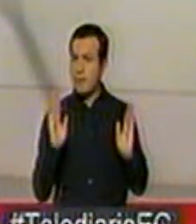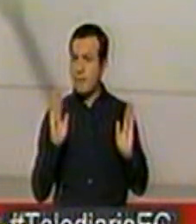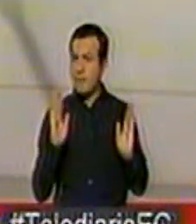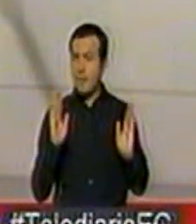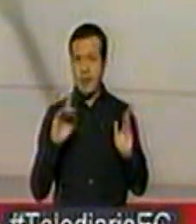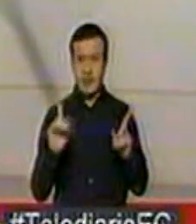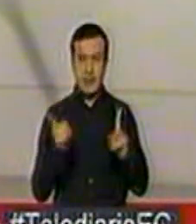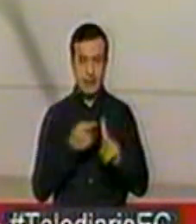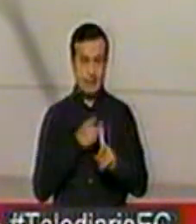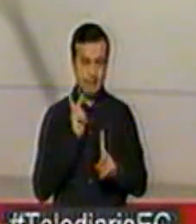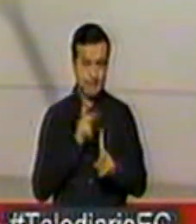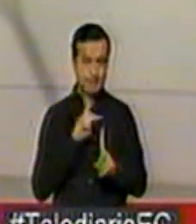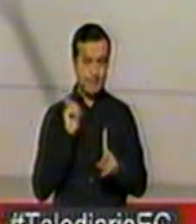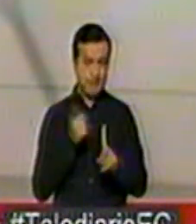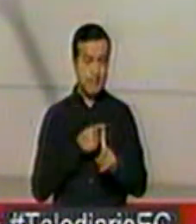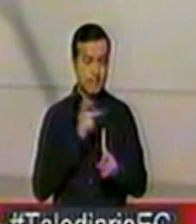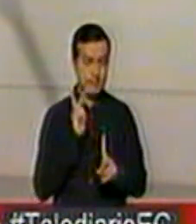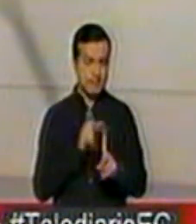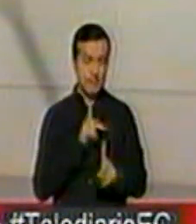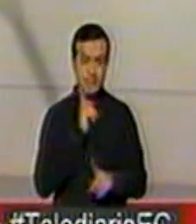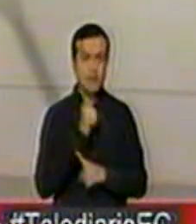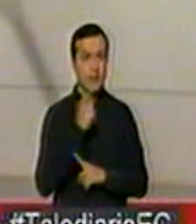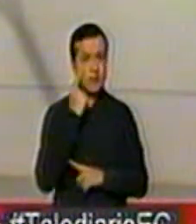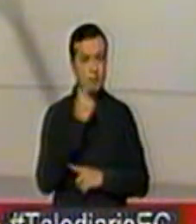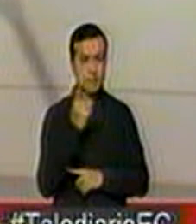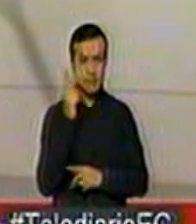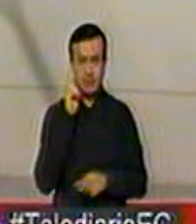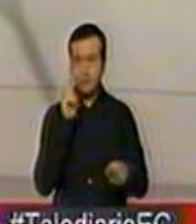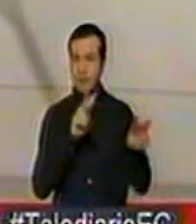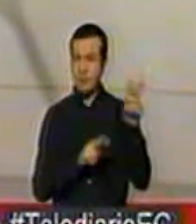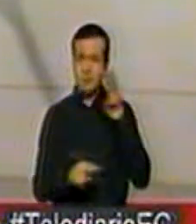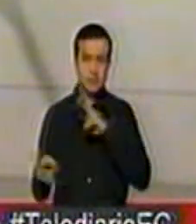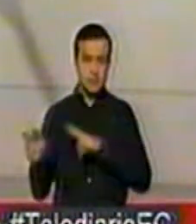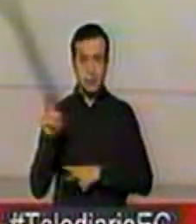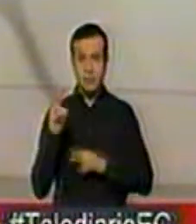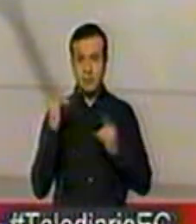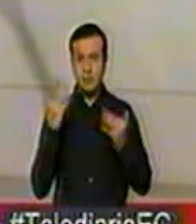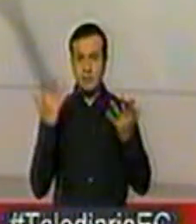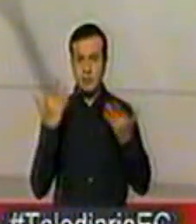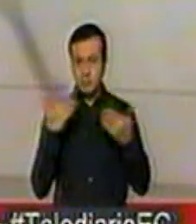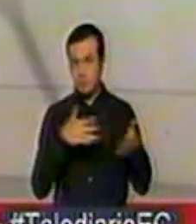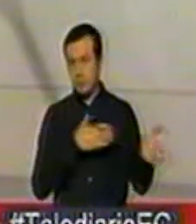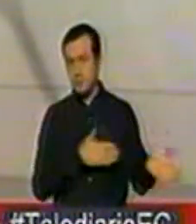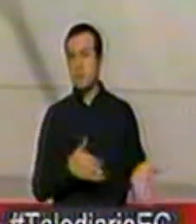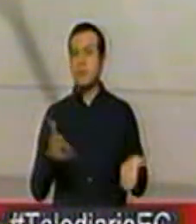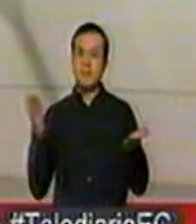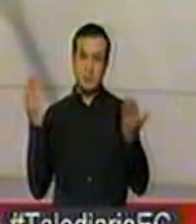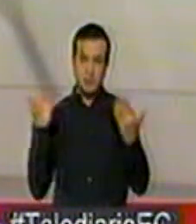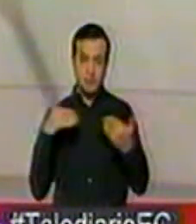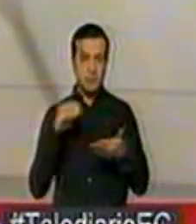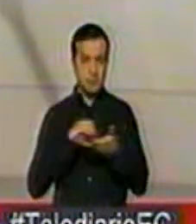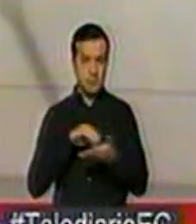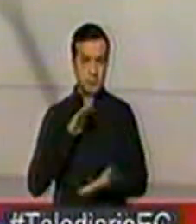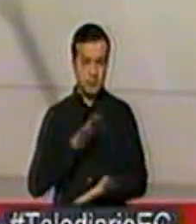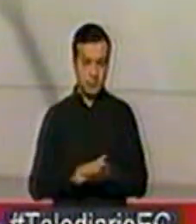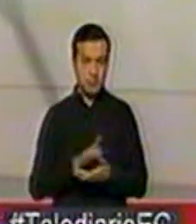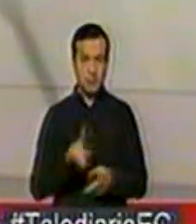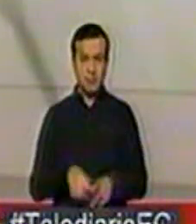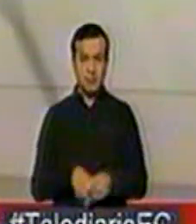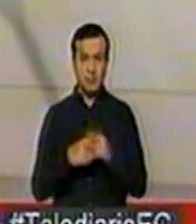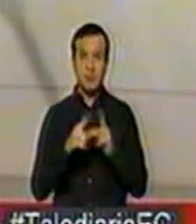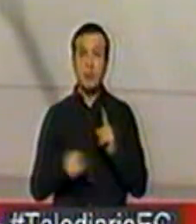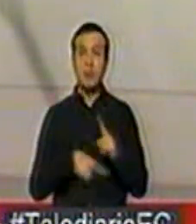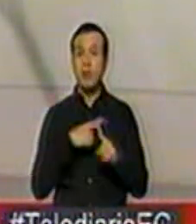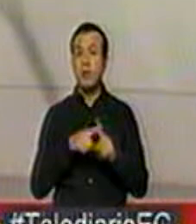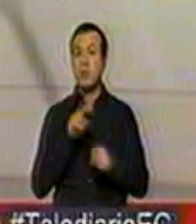es el primer escenario que nosotros estamos analizando, y eso es lo que nosotros vamos a implementar a partir del día